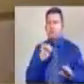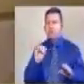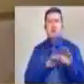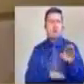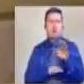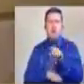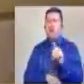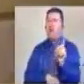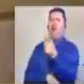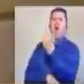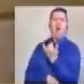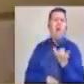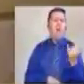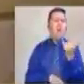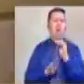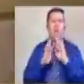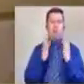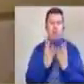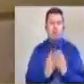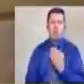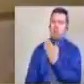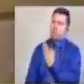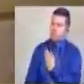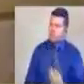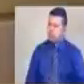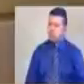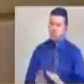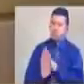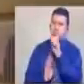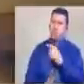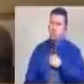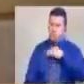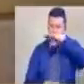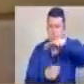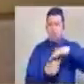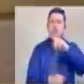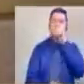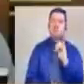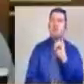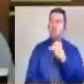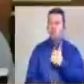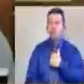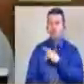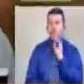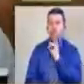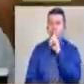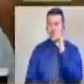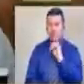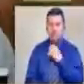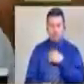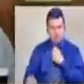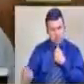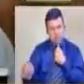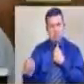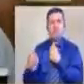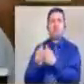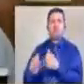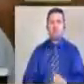en el Congreso representado. Señor Presidente, mi voto positivo, mi voto de respaldo,